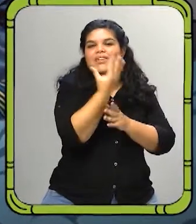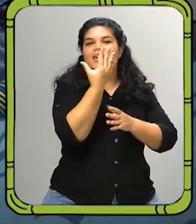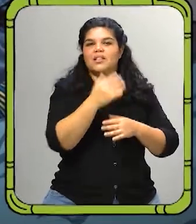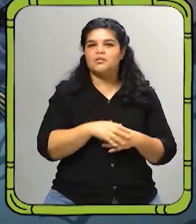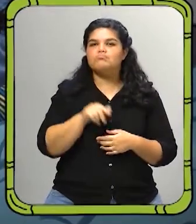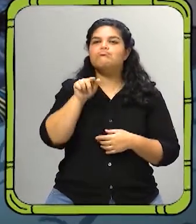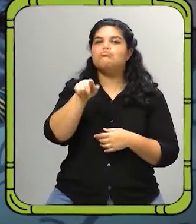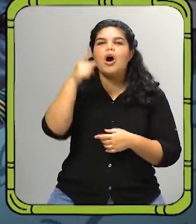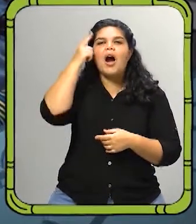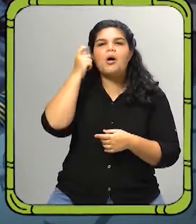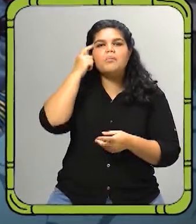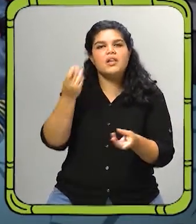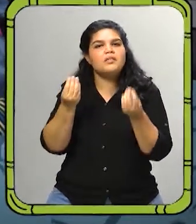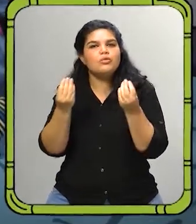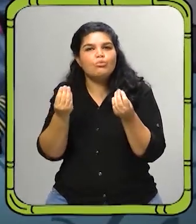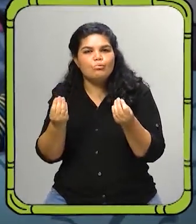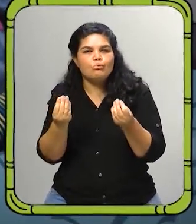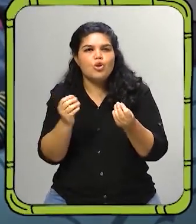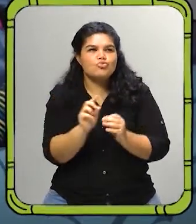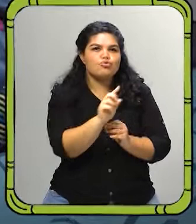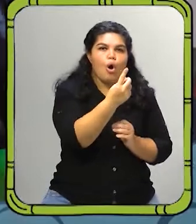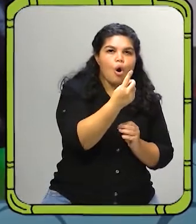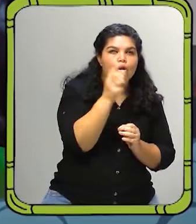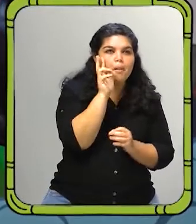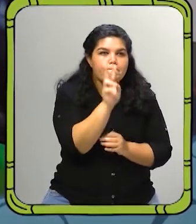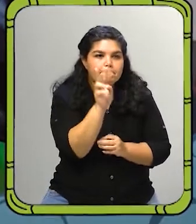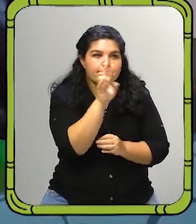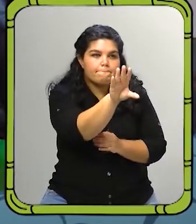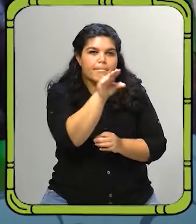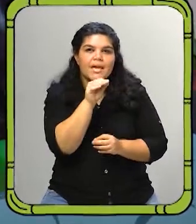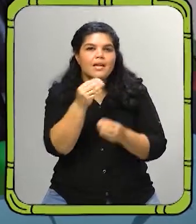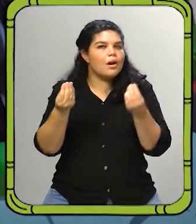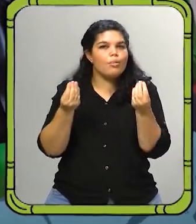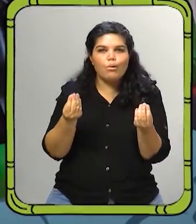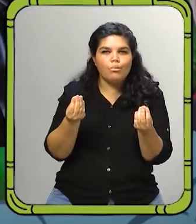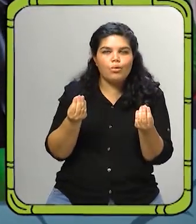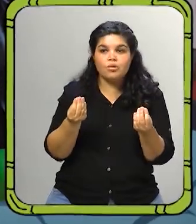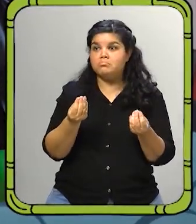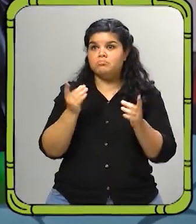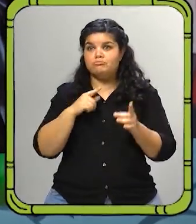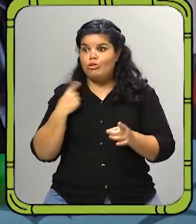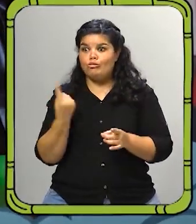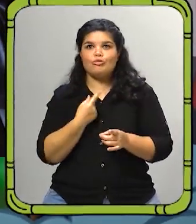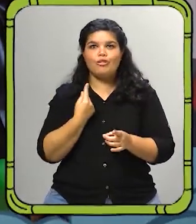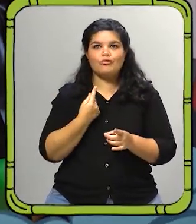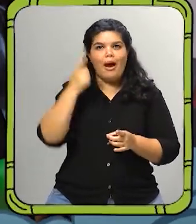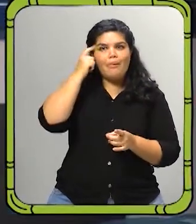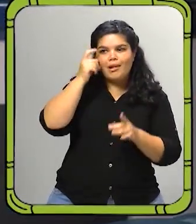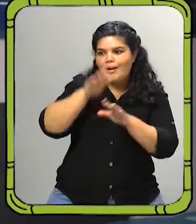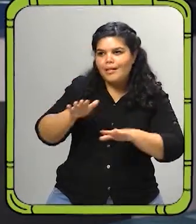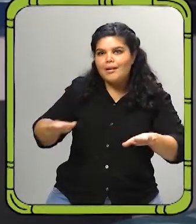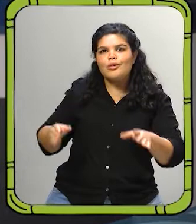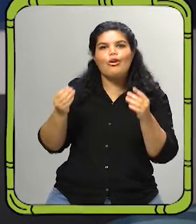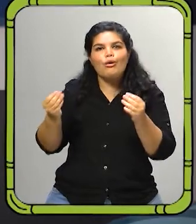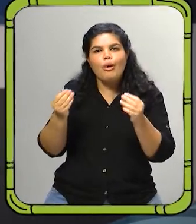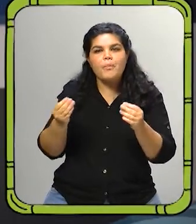mirando? Porque los terripequeños a veces quieren aprender, sí. Y nosotros queremos aprender, y hay muchas formas de aprender, ¿o no? Y mirando mucho lo que